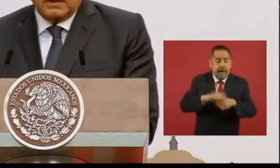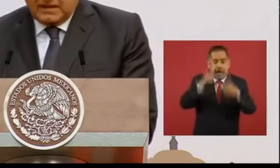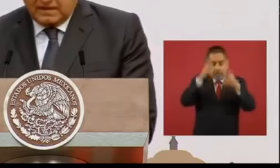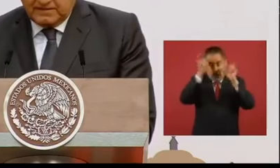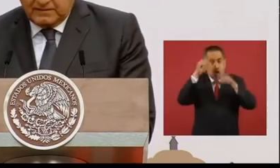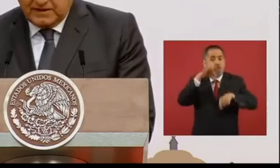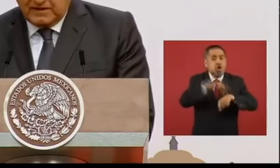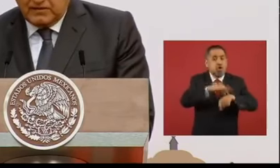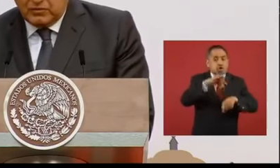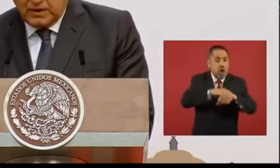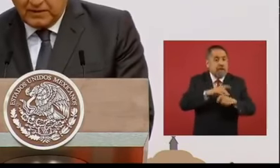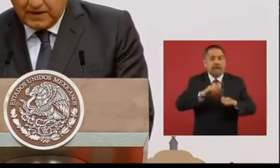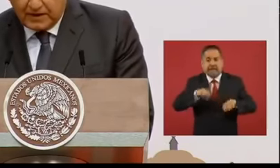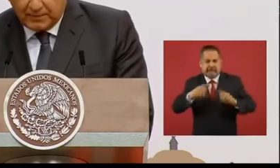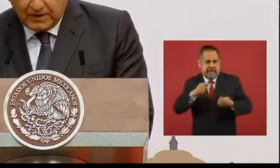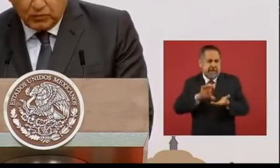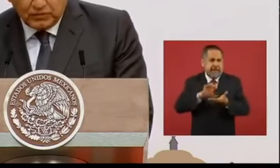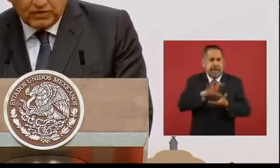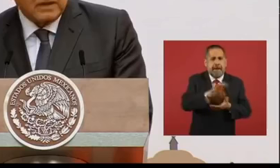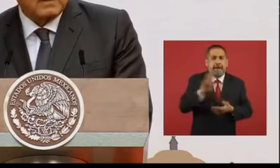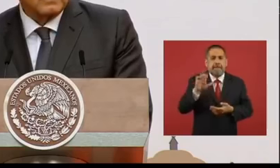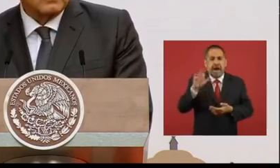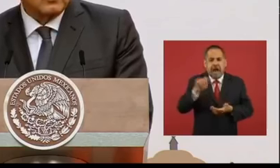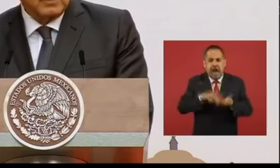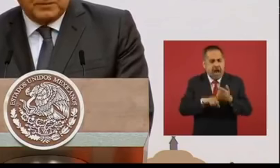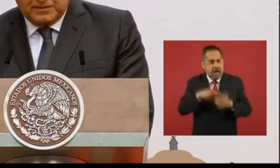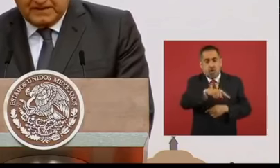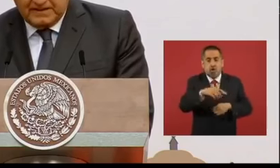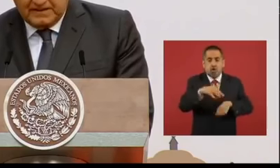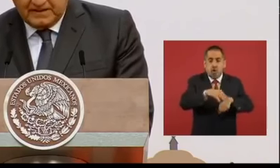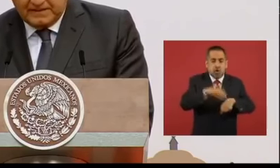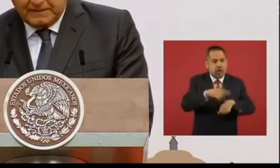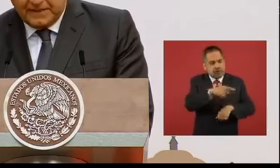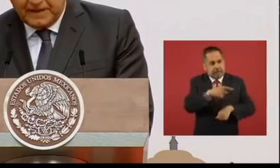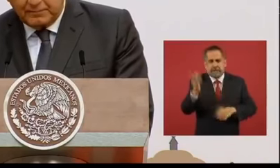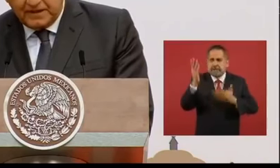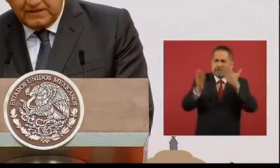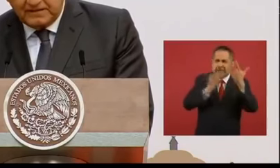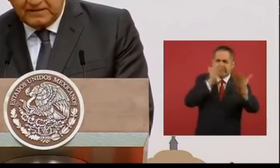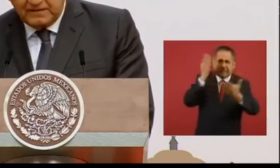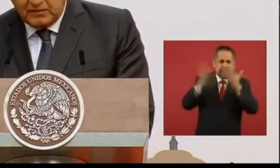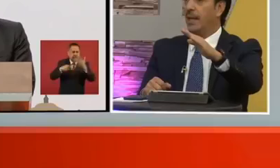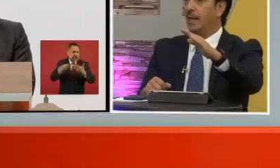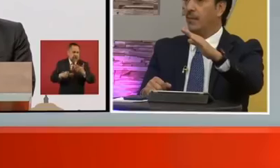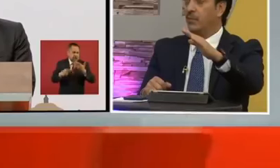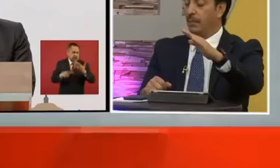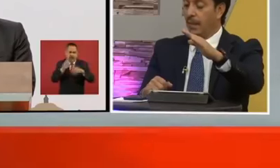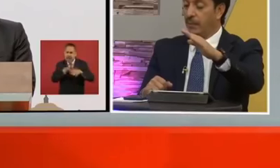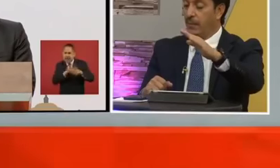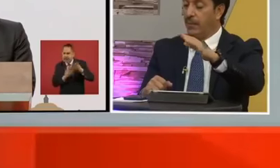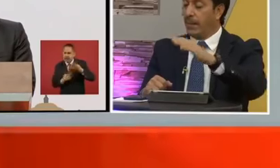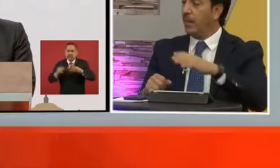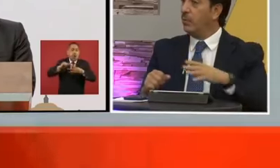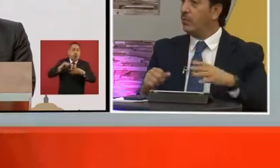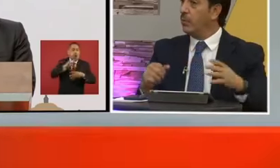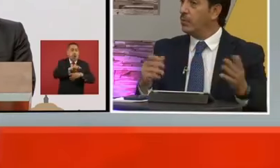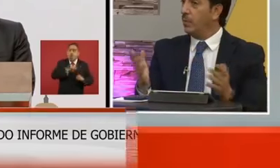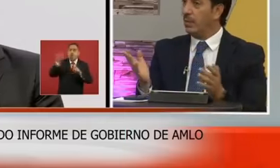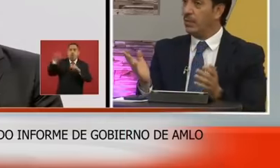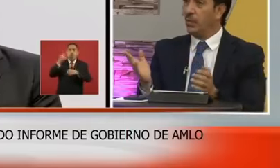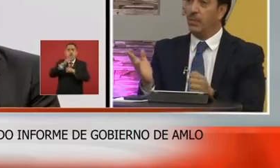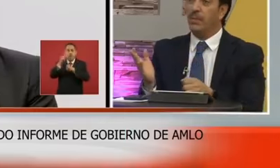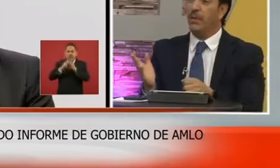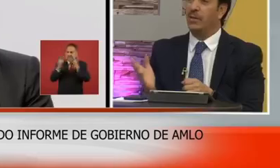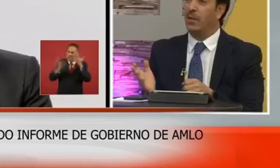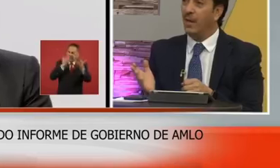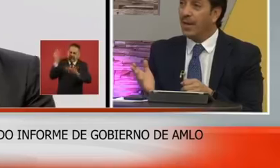la pena resaltar es la inversión extranjera directa. Venía creciendo la inversión extranjera directa en nuestro país. Felipe Calderón tuvo 55